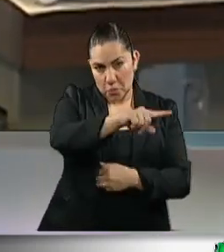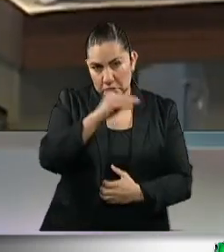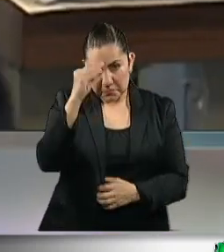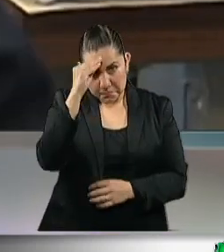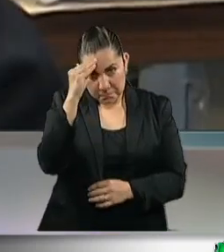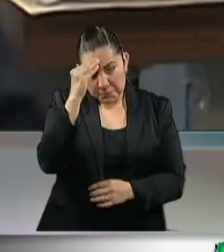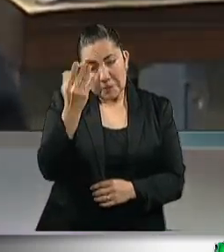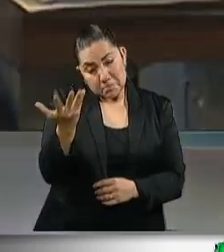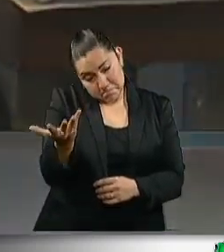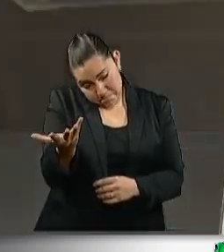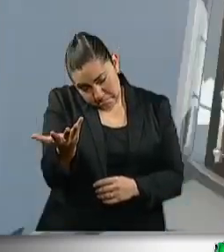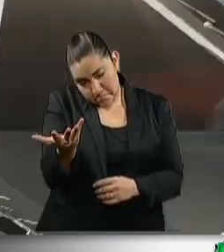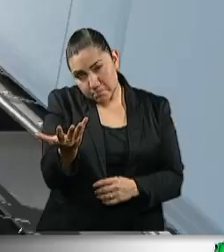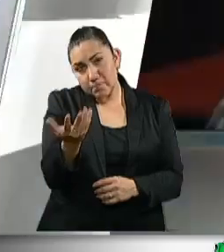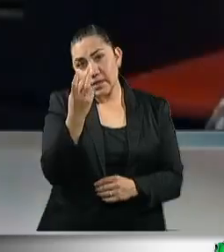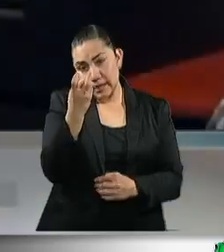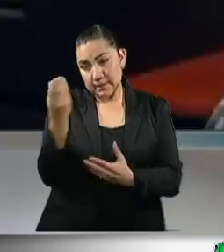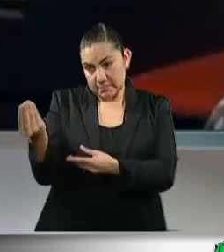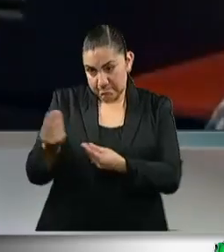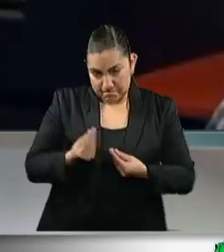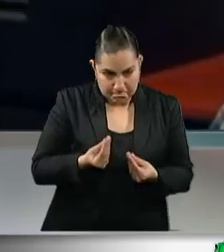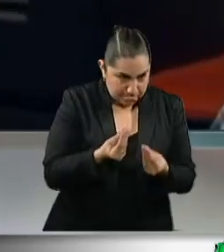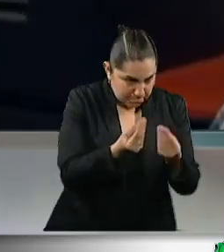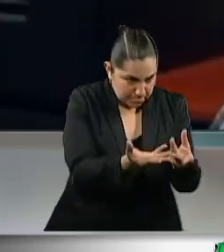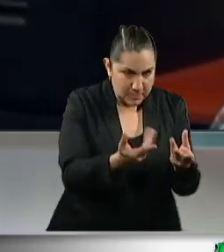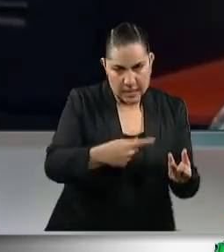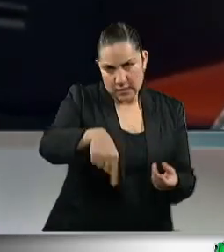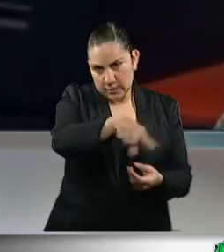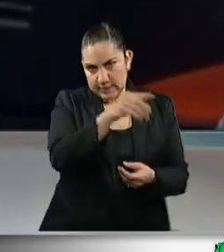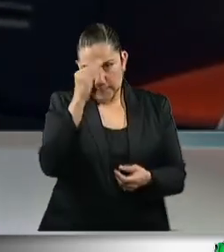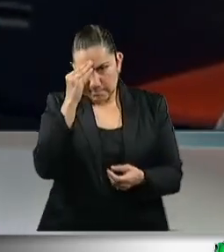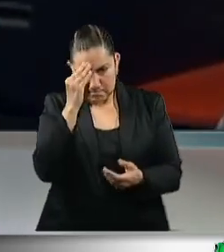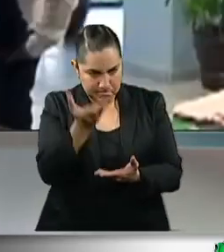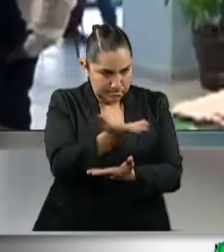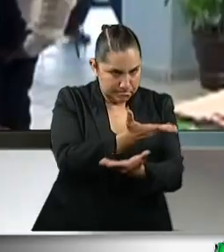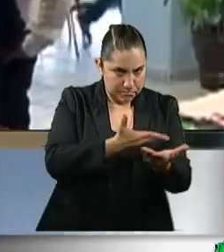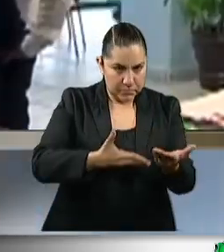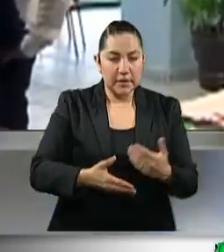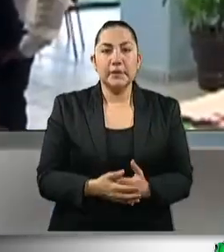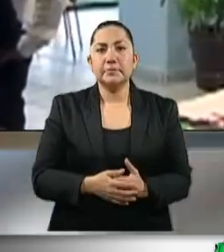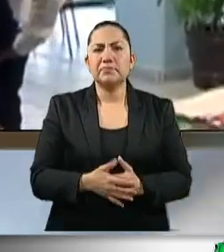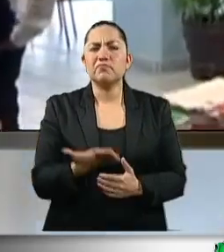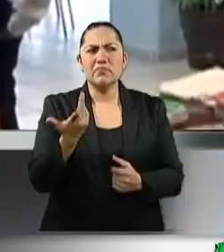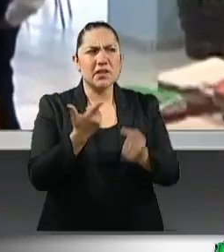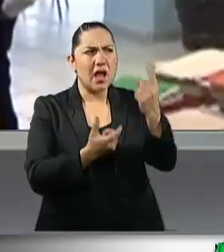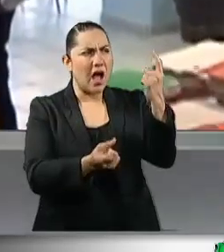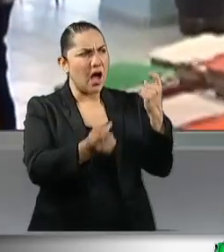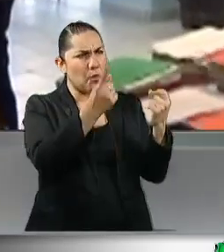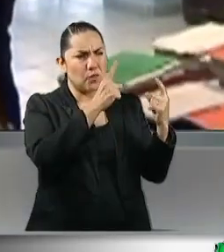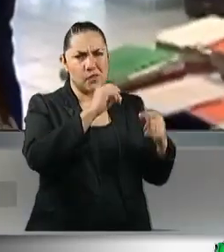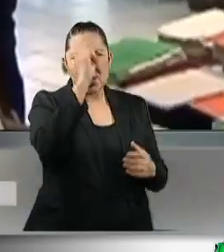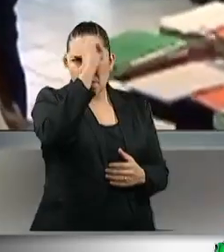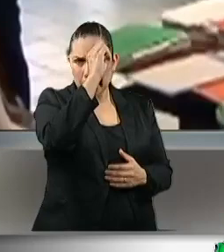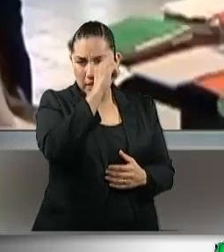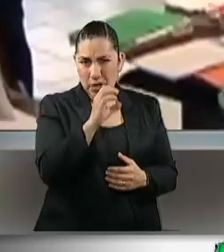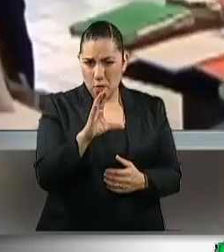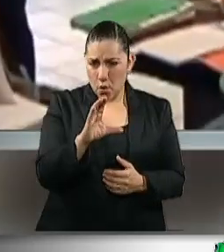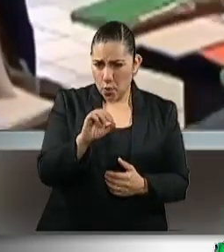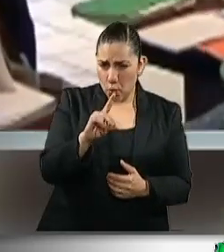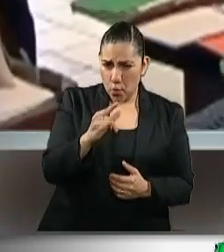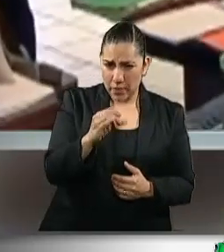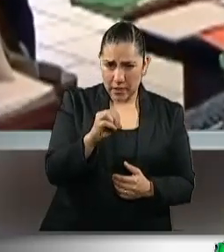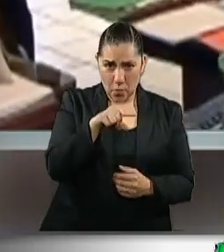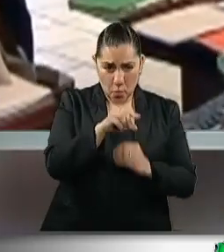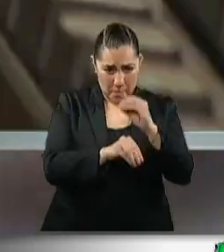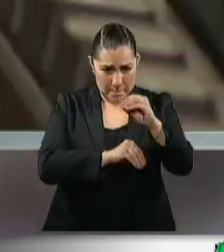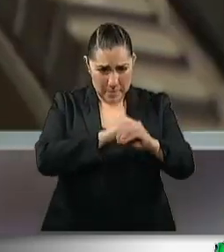y se los dejo ahí. Bueno, pues hay también muchas voces que dicen, se nos hace complicado ver un solo código, ¿no? Son